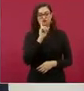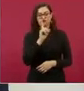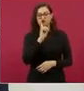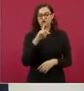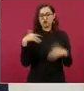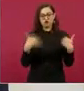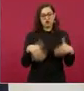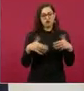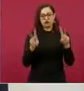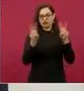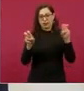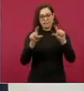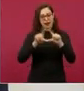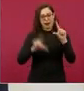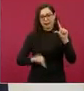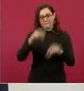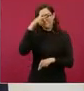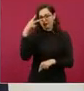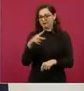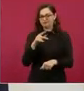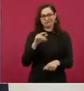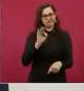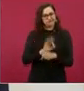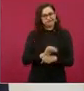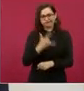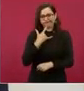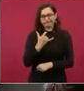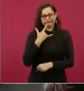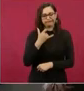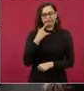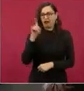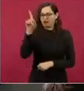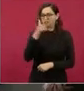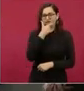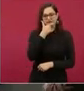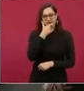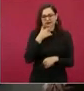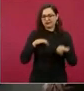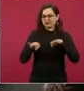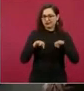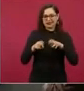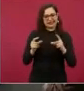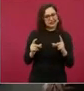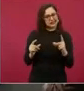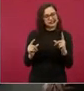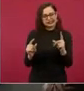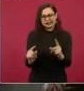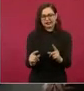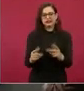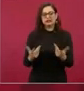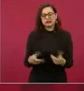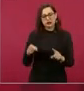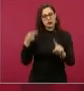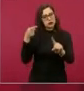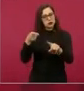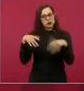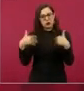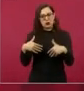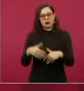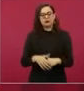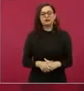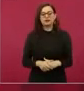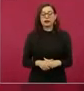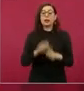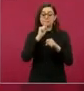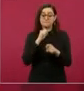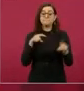los temas de México en el Reino Unido. Y trabaja con él en el proyecto para promover internacional understanding. Y